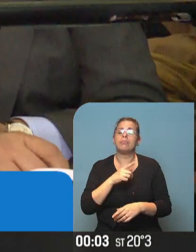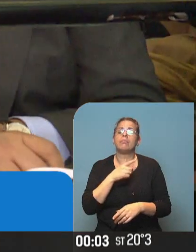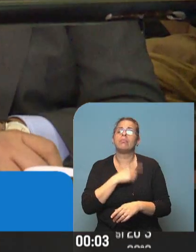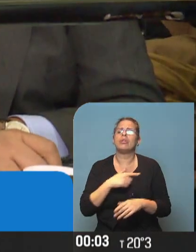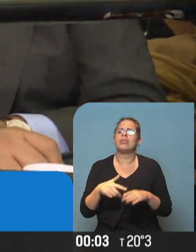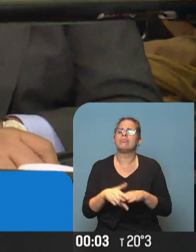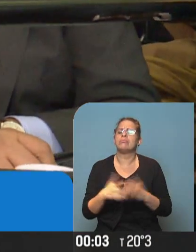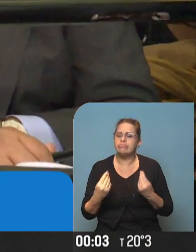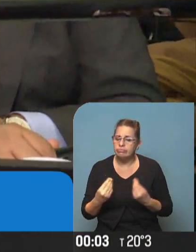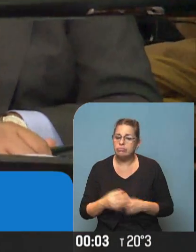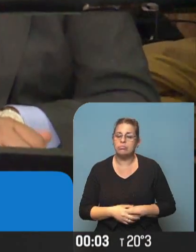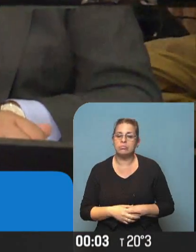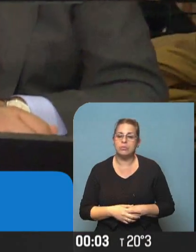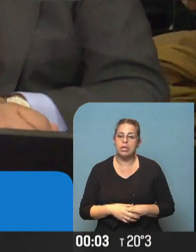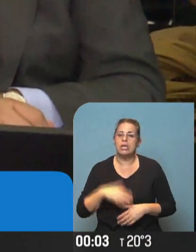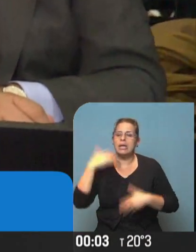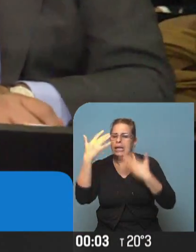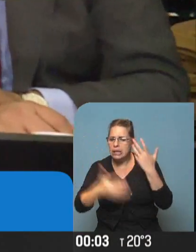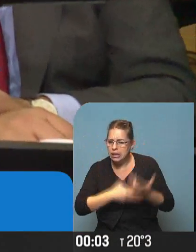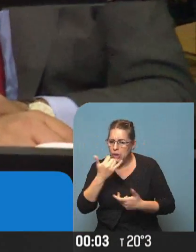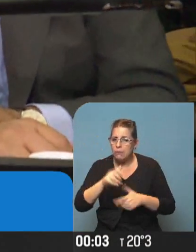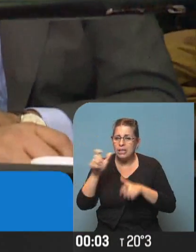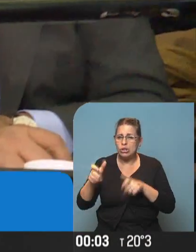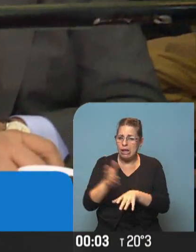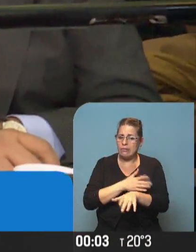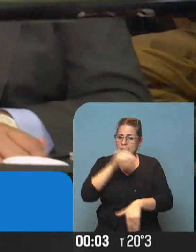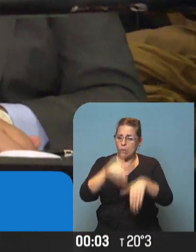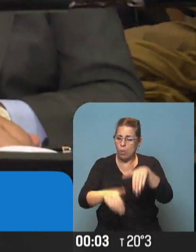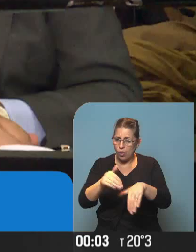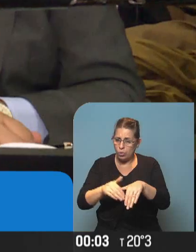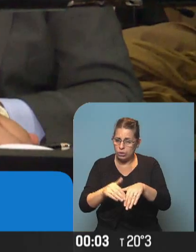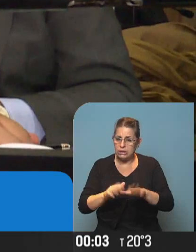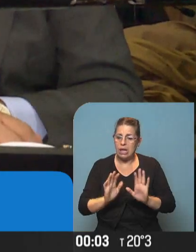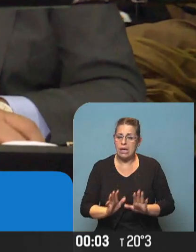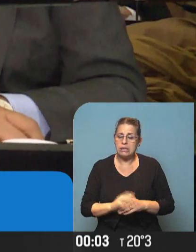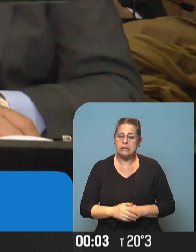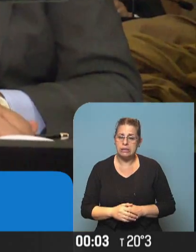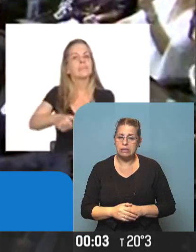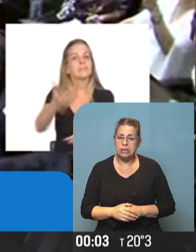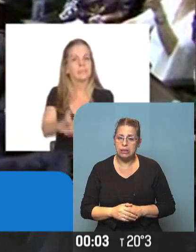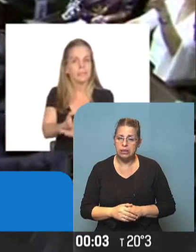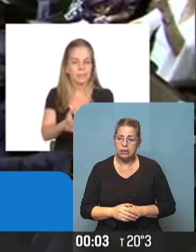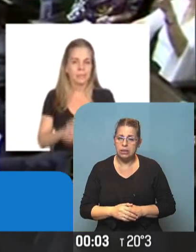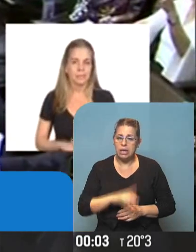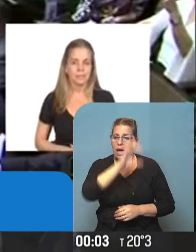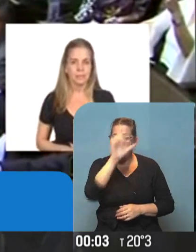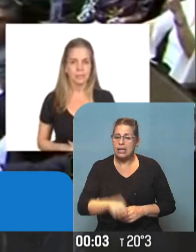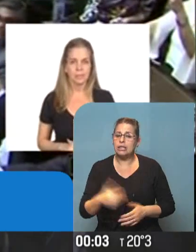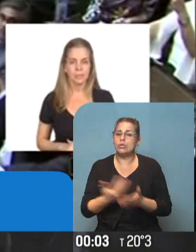Legislativo, un escándalo. Digamos, los que han votado semejante dislate han hecho un daño irreparable a la